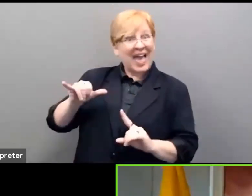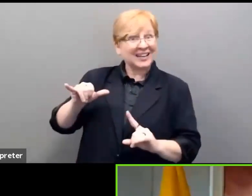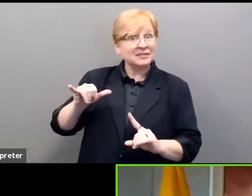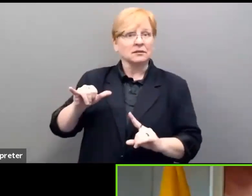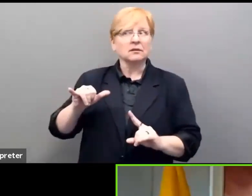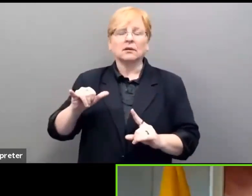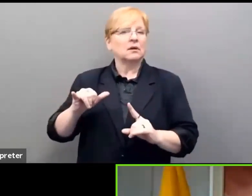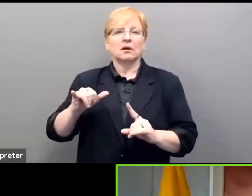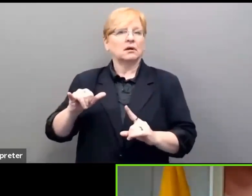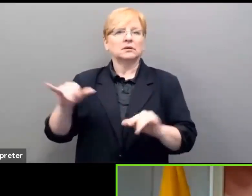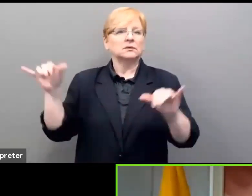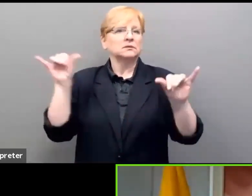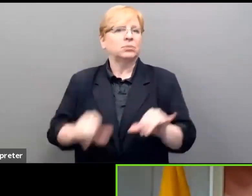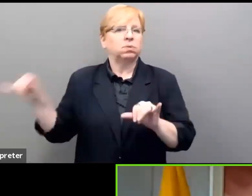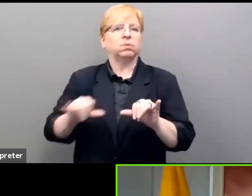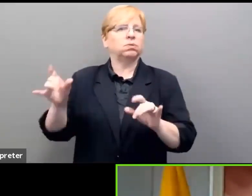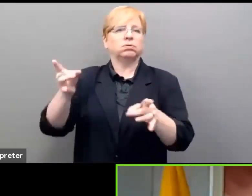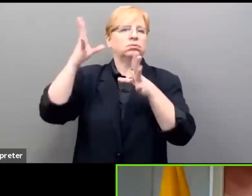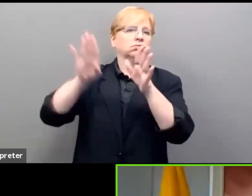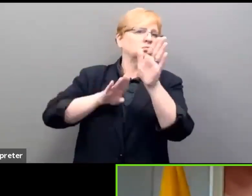ahí. Tenemos